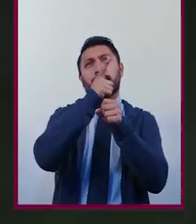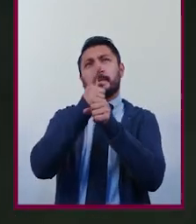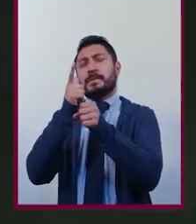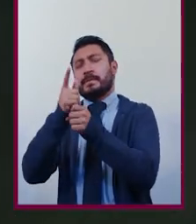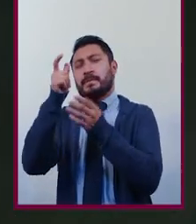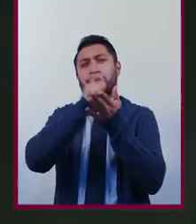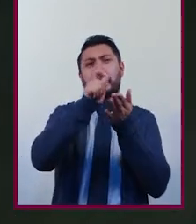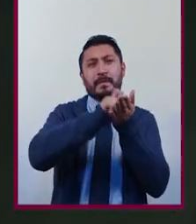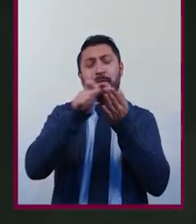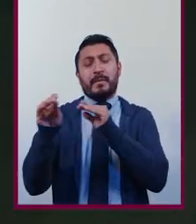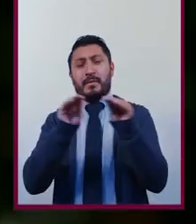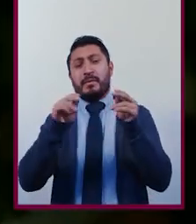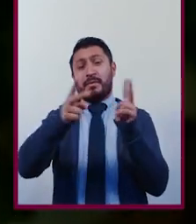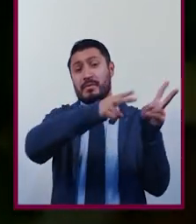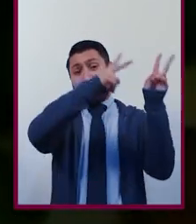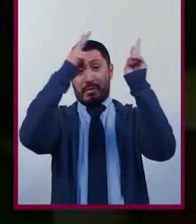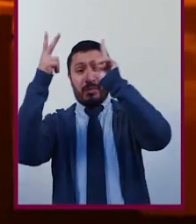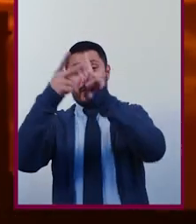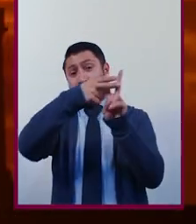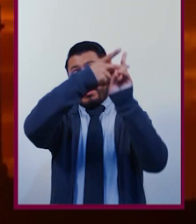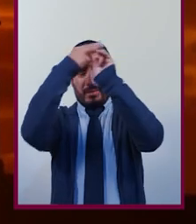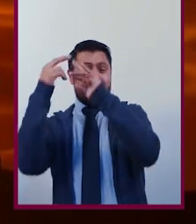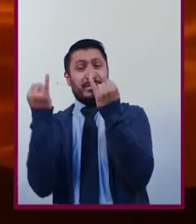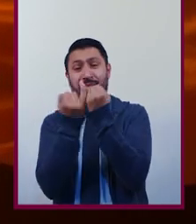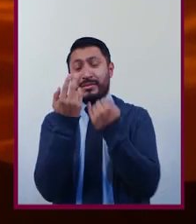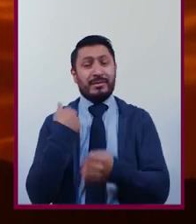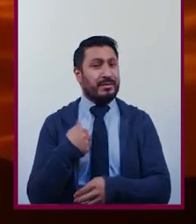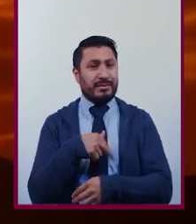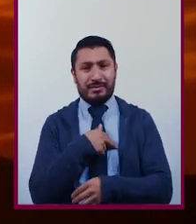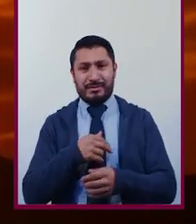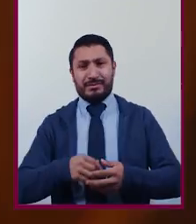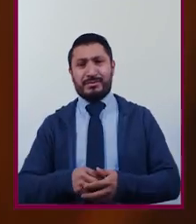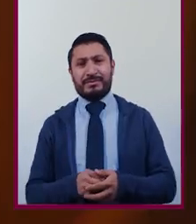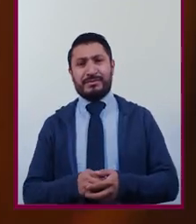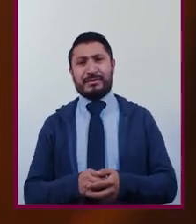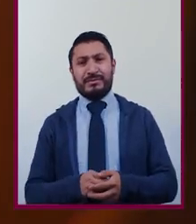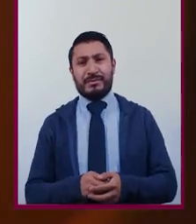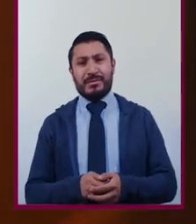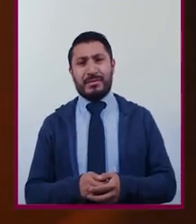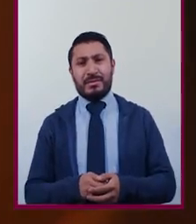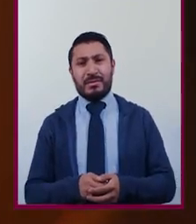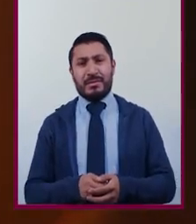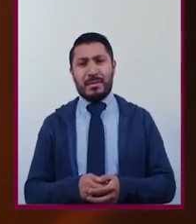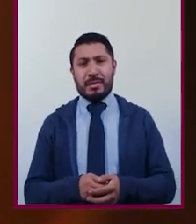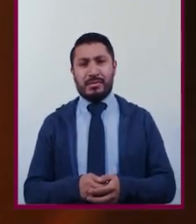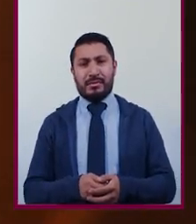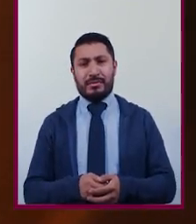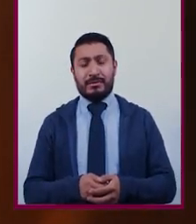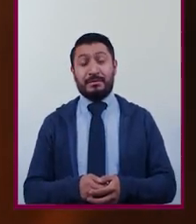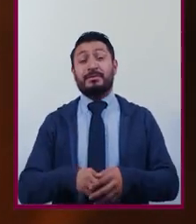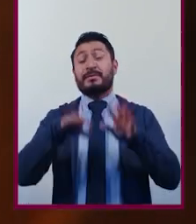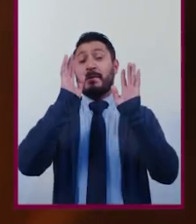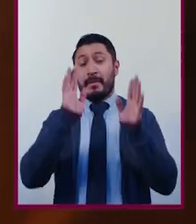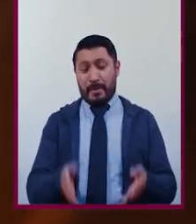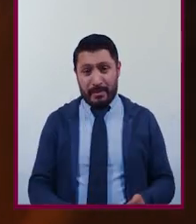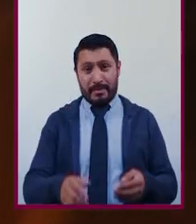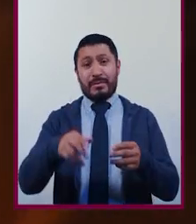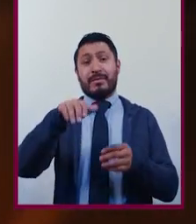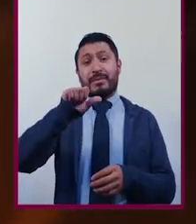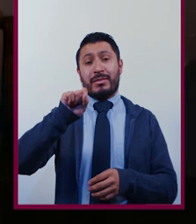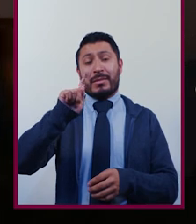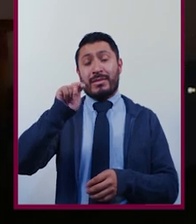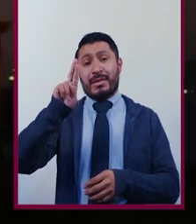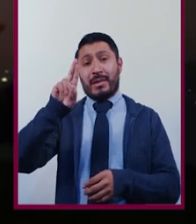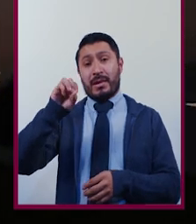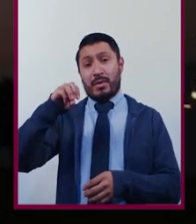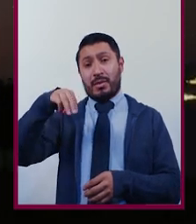movimientos celestes, justo igual que nosotros. ¿Ya eran astrónomos?